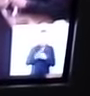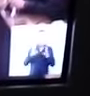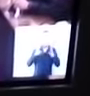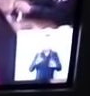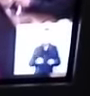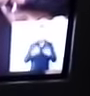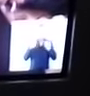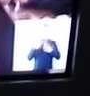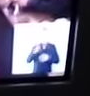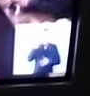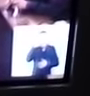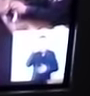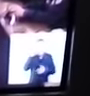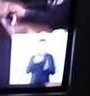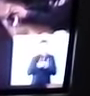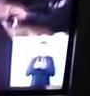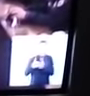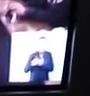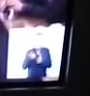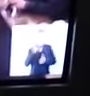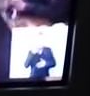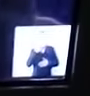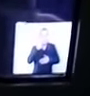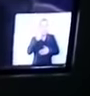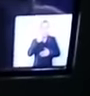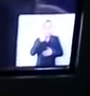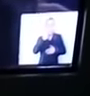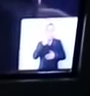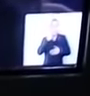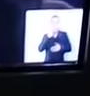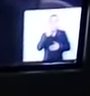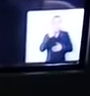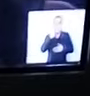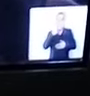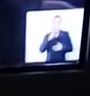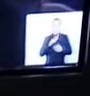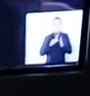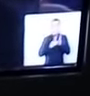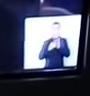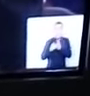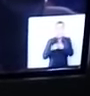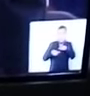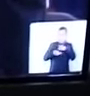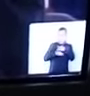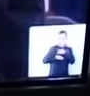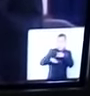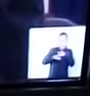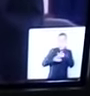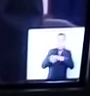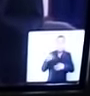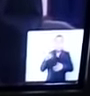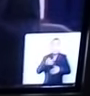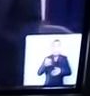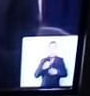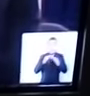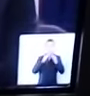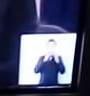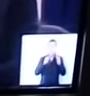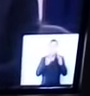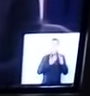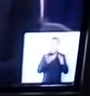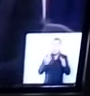que, como bien lo mencionaba, partiendo desde el techo, de lo que se necesita o el techo de acciones